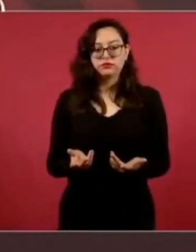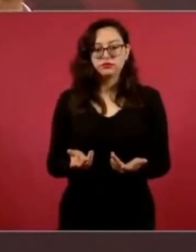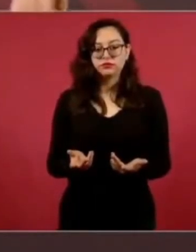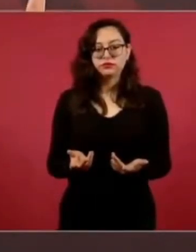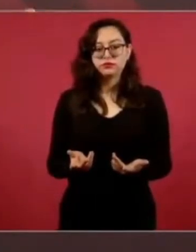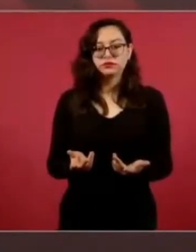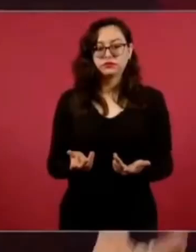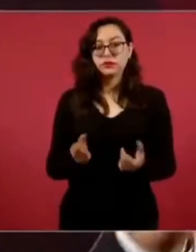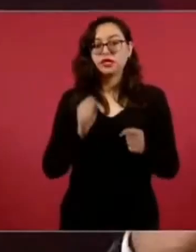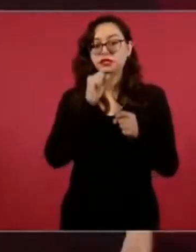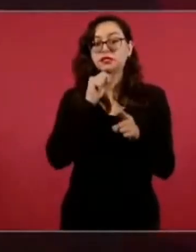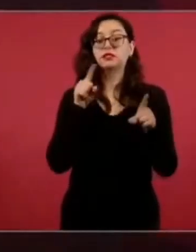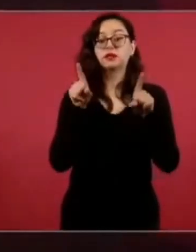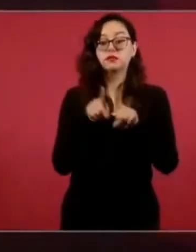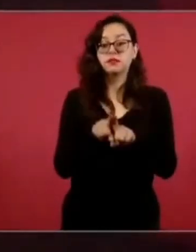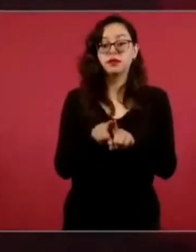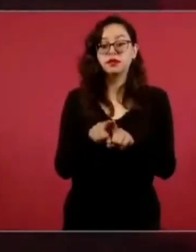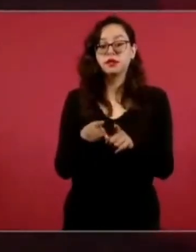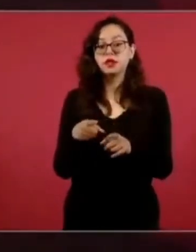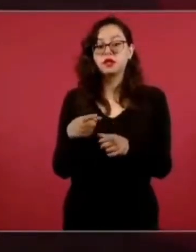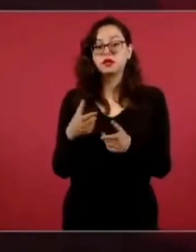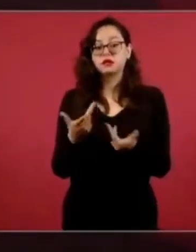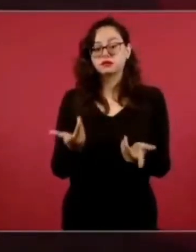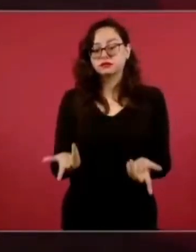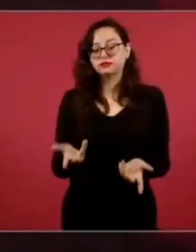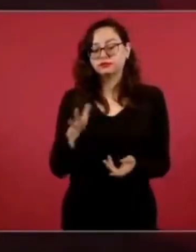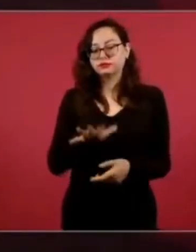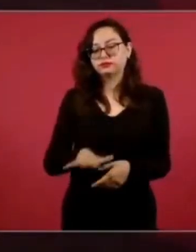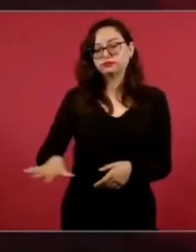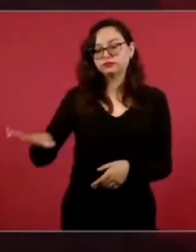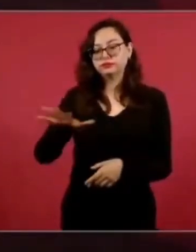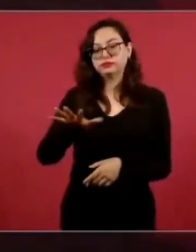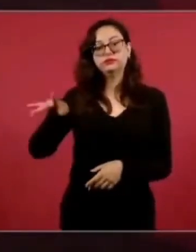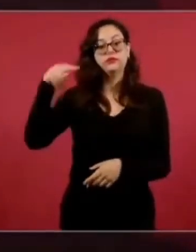hicimos, por ejemplo, chinampas. Tabasco es